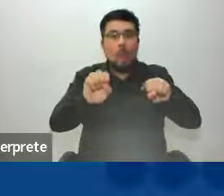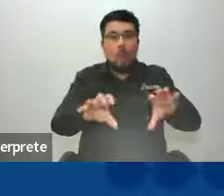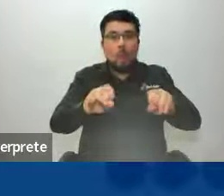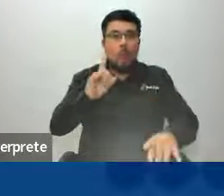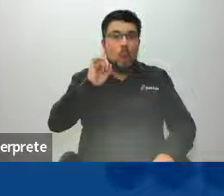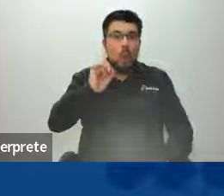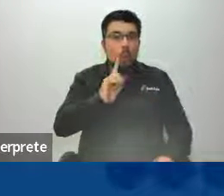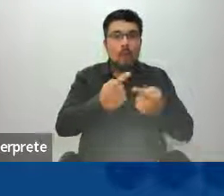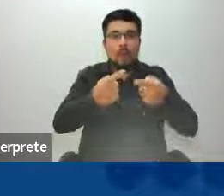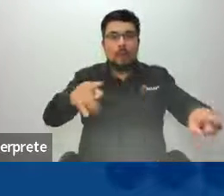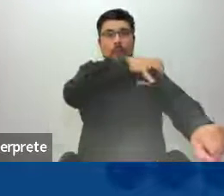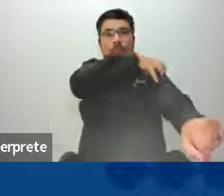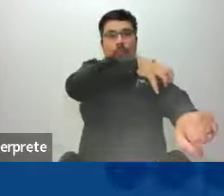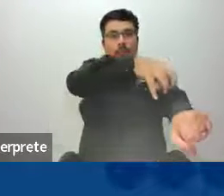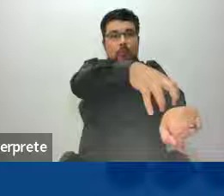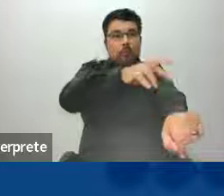país, del norte, del sur.